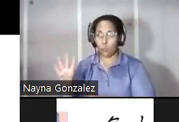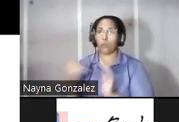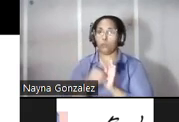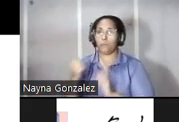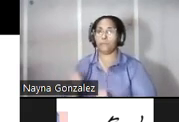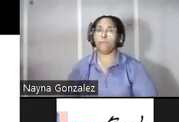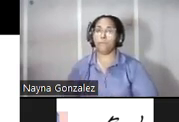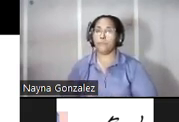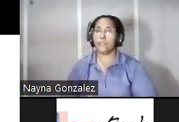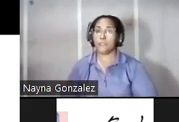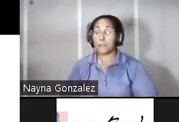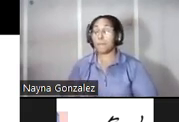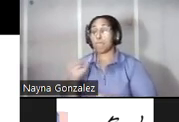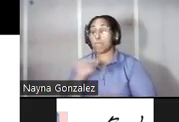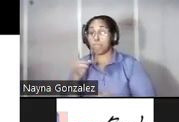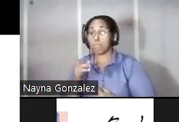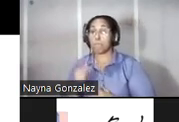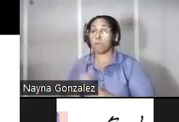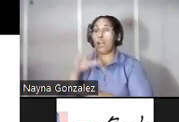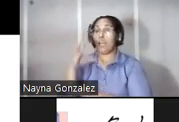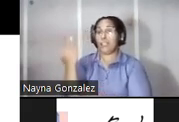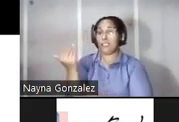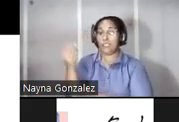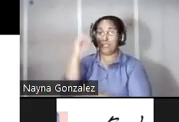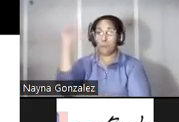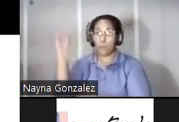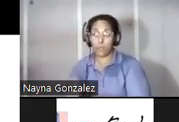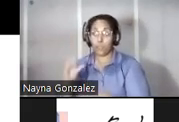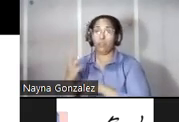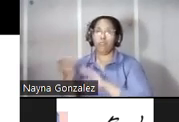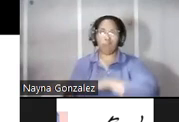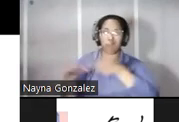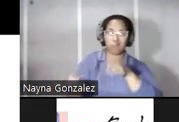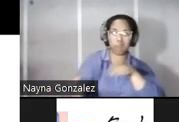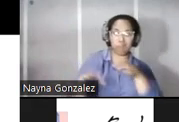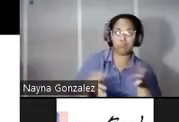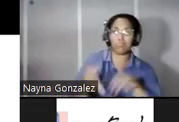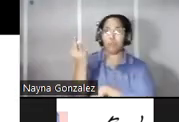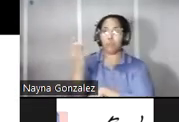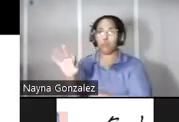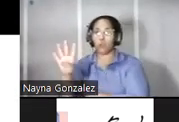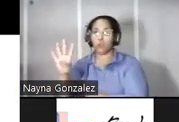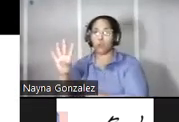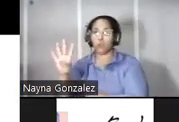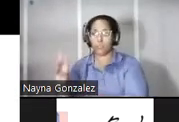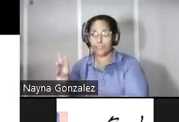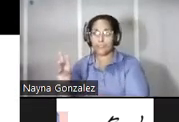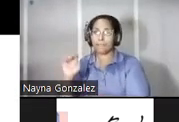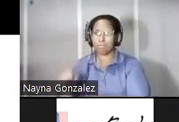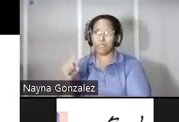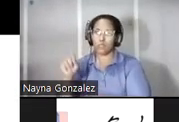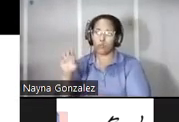104.934. Se señala que 15% de las muertes de 1946 se debieron a la